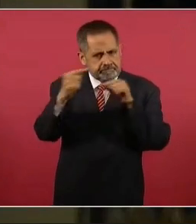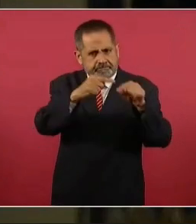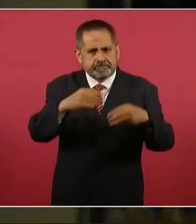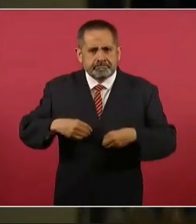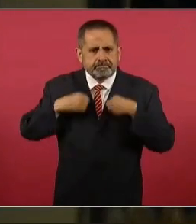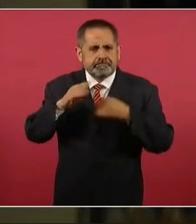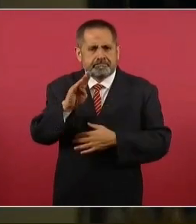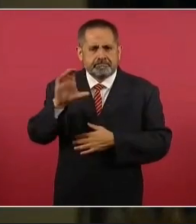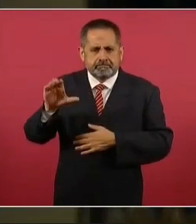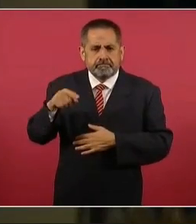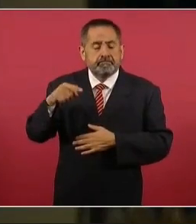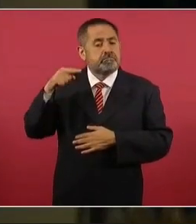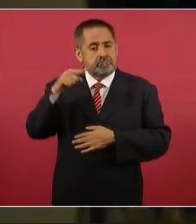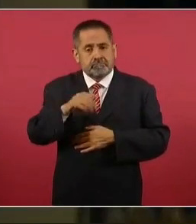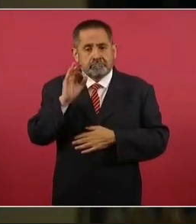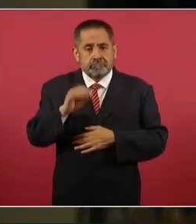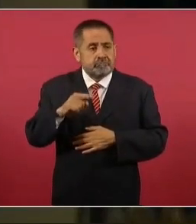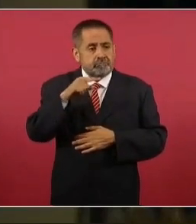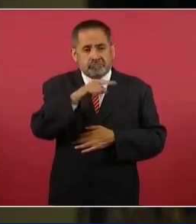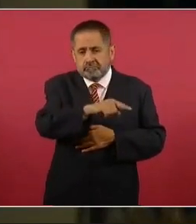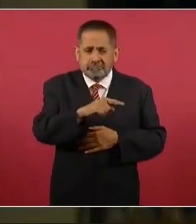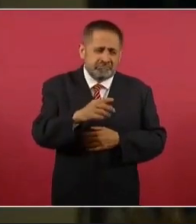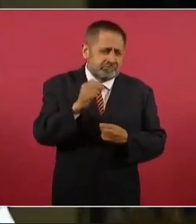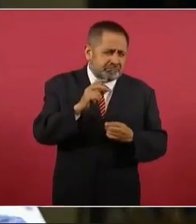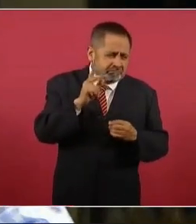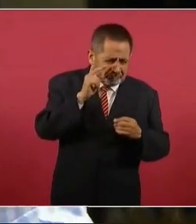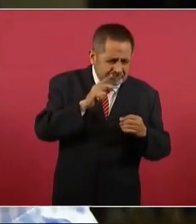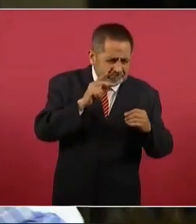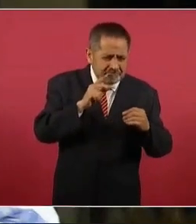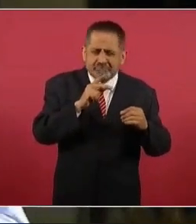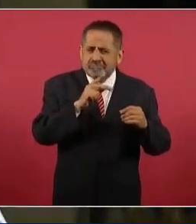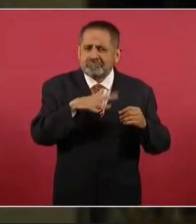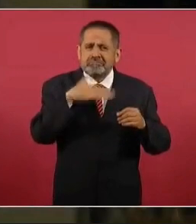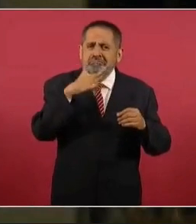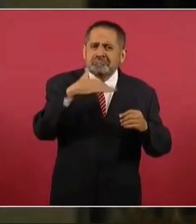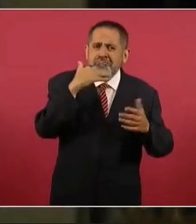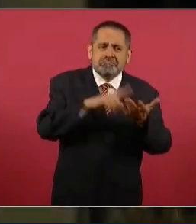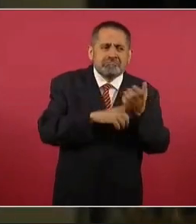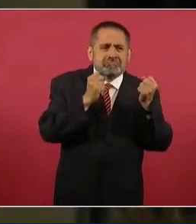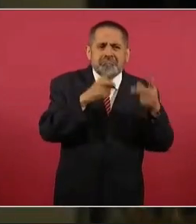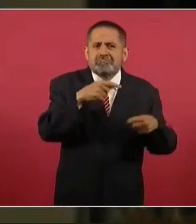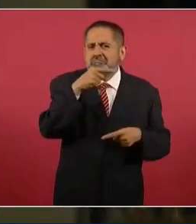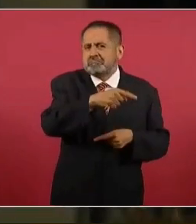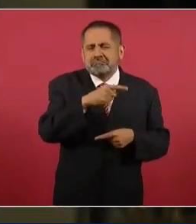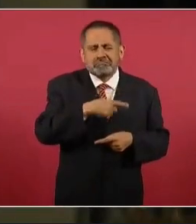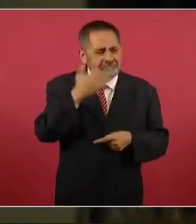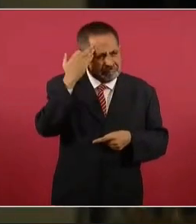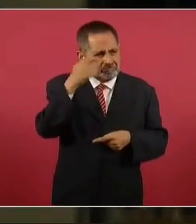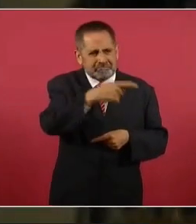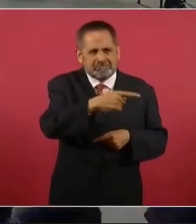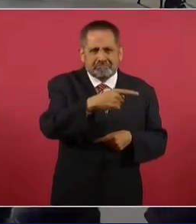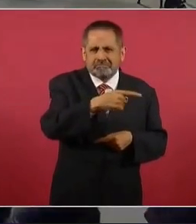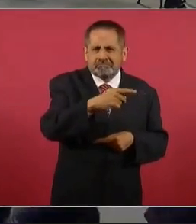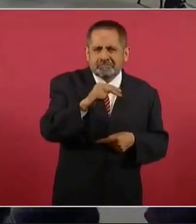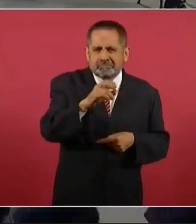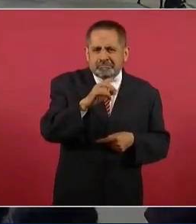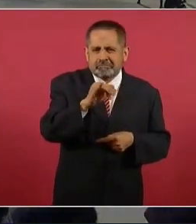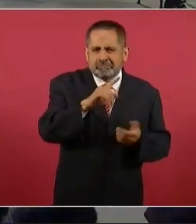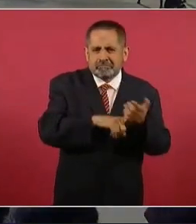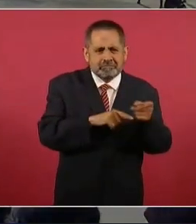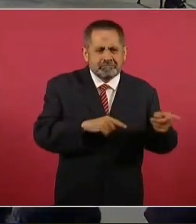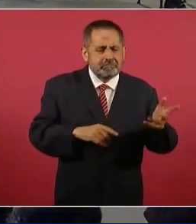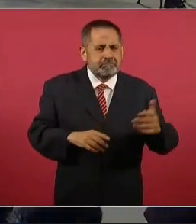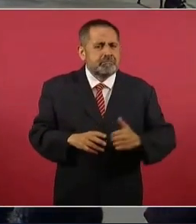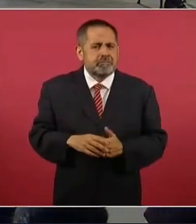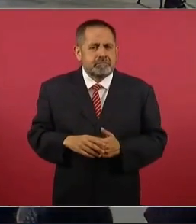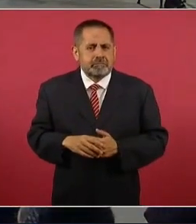Baja California fuimos el laboratorio de experimentación precisamente de ese pensamiento conservador. Desde el